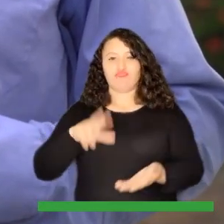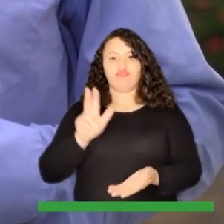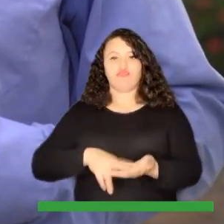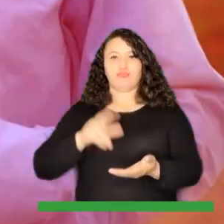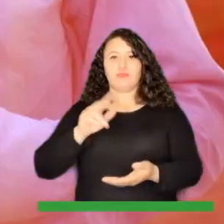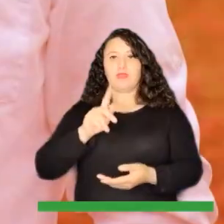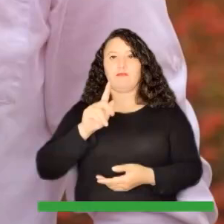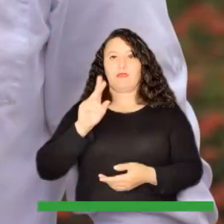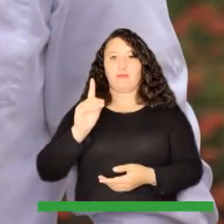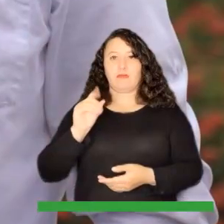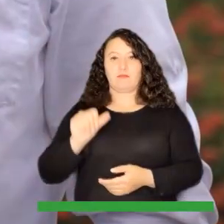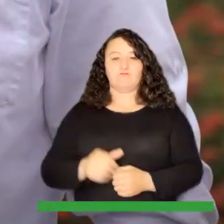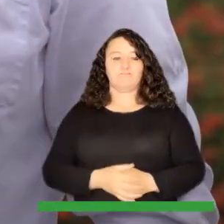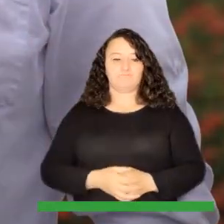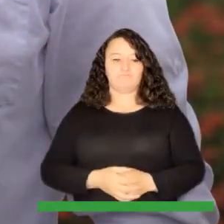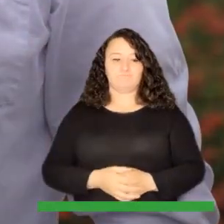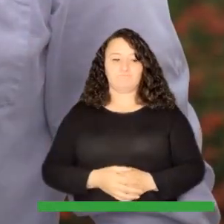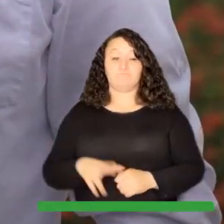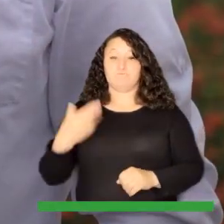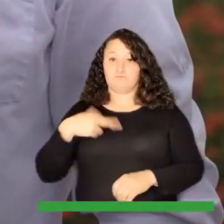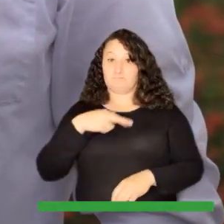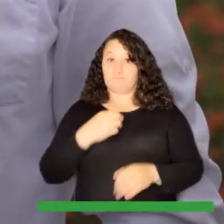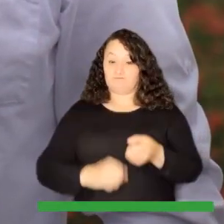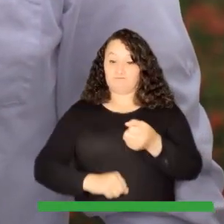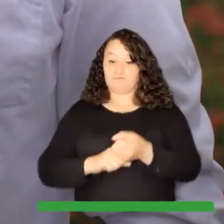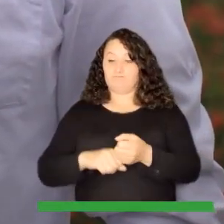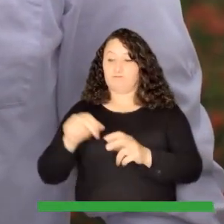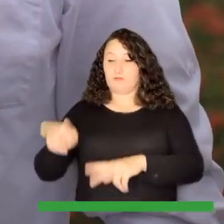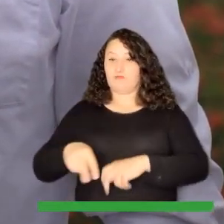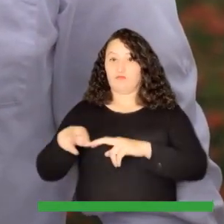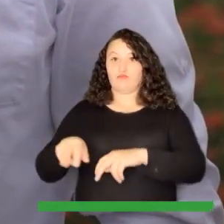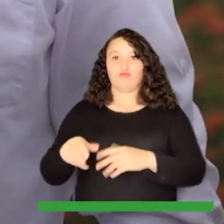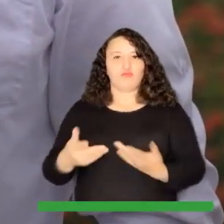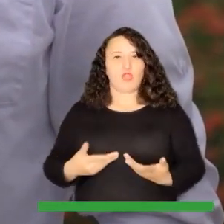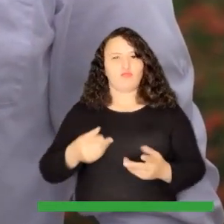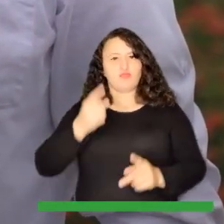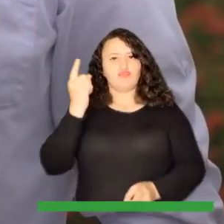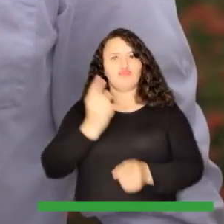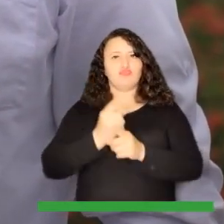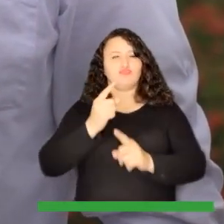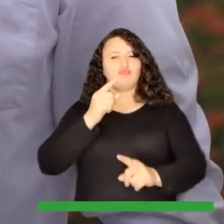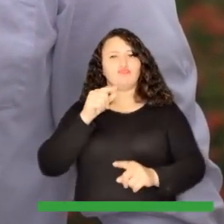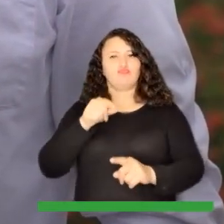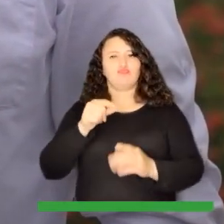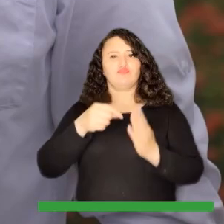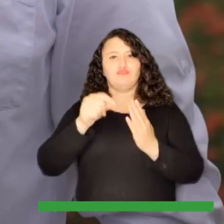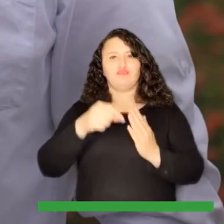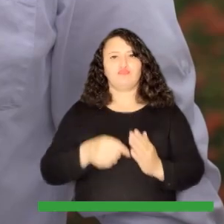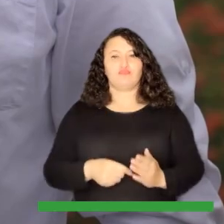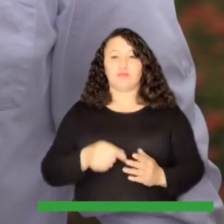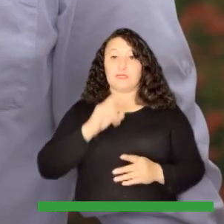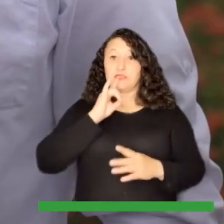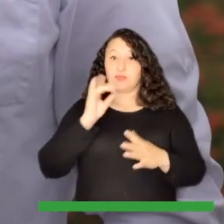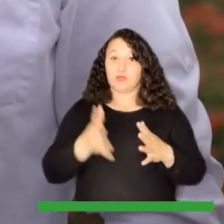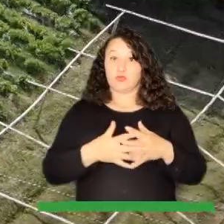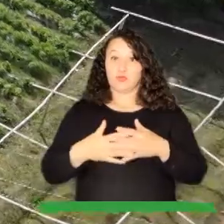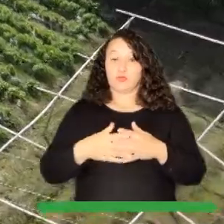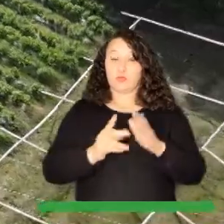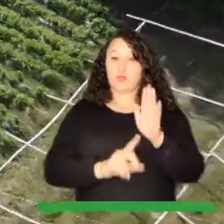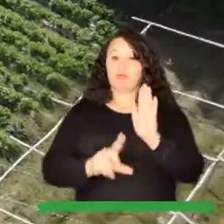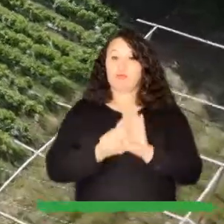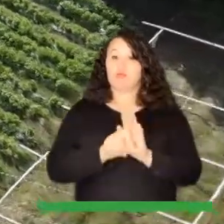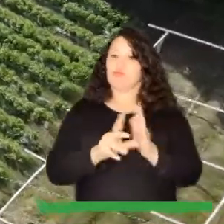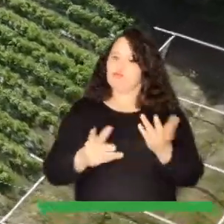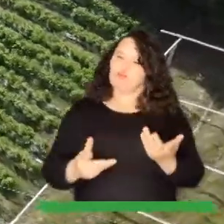FDA como tal. Estamos apoyando a los agricultores a poder lograr cumplir condiciones requeridas por la ley de Estados Unidos para